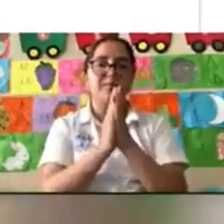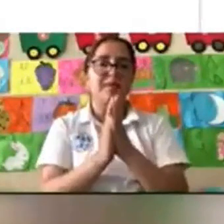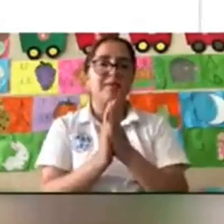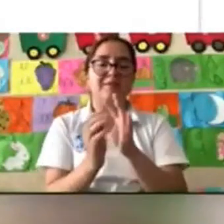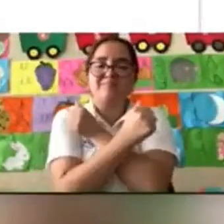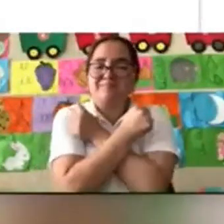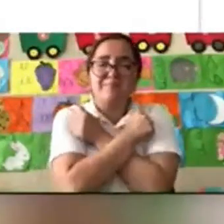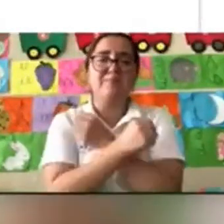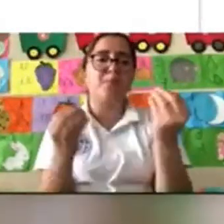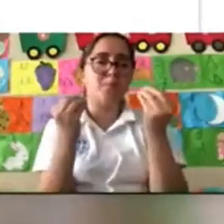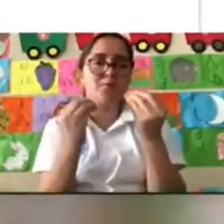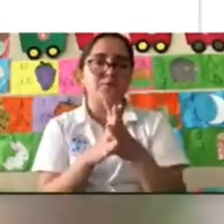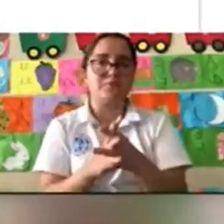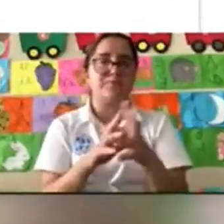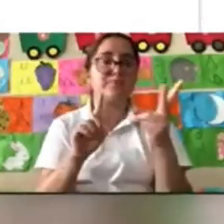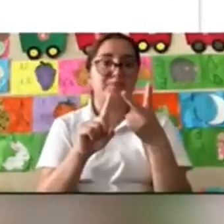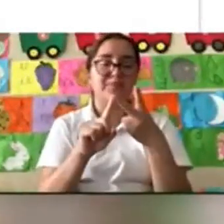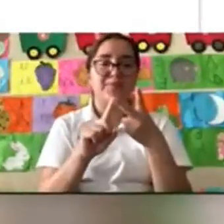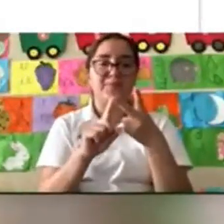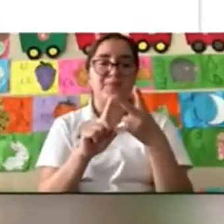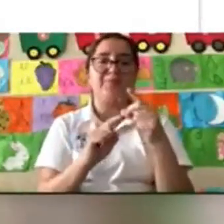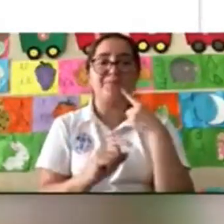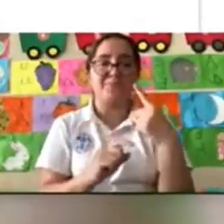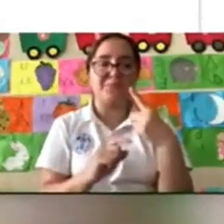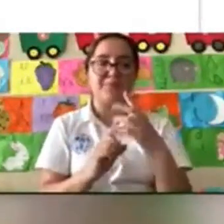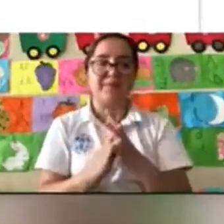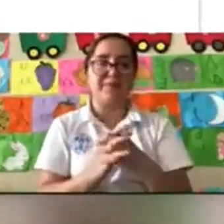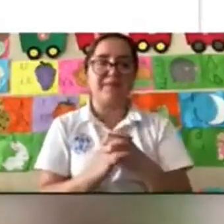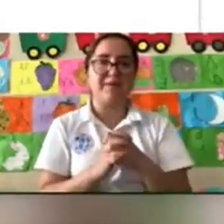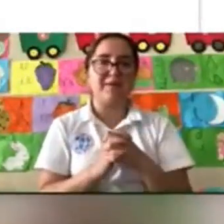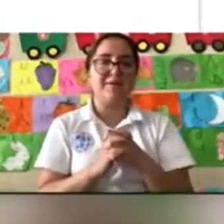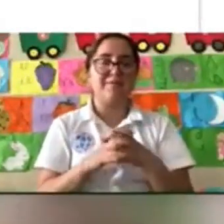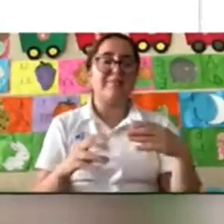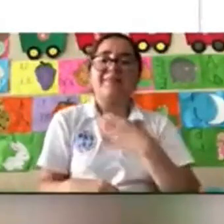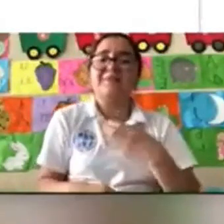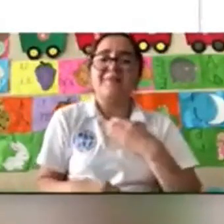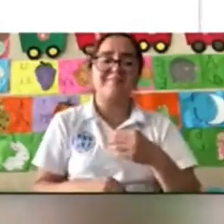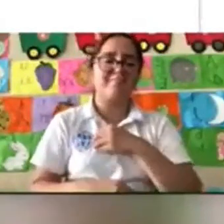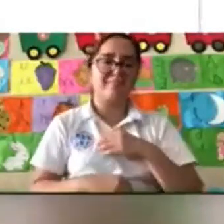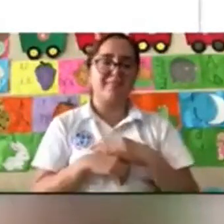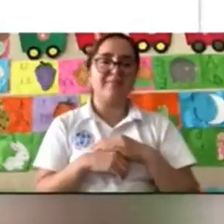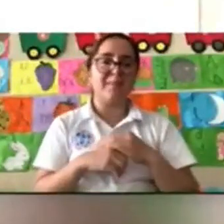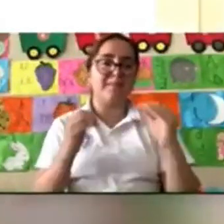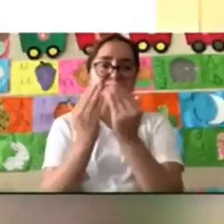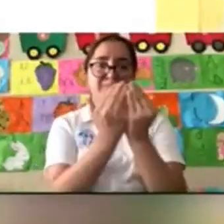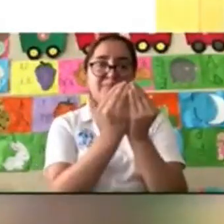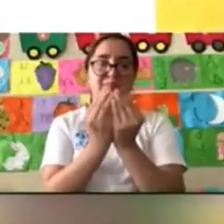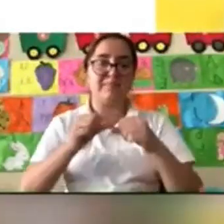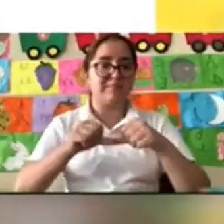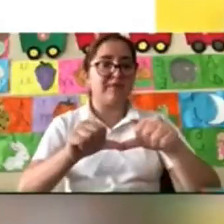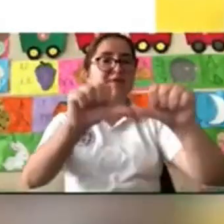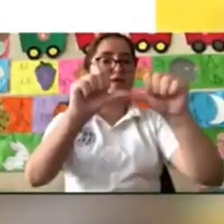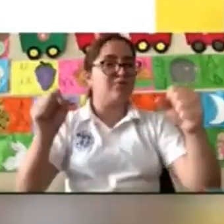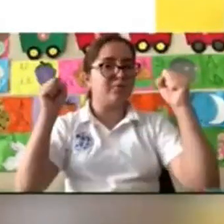hayas ingresado a estudiar. Tu talento, dedicación y con lo aplicada que eres, no te será difícil obtener buenos resultados. Felicidades, sigue adelante y disfruta el estudio,